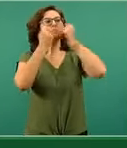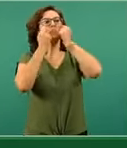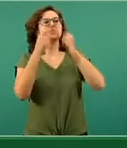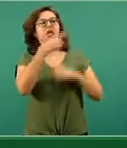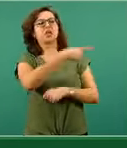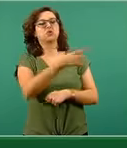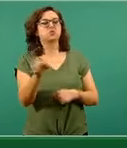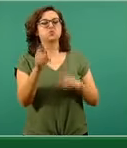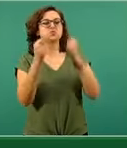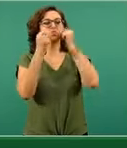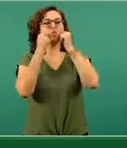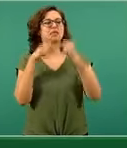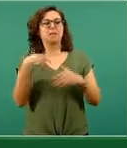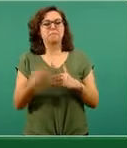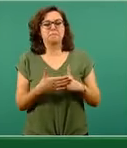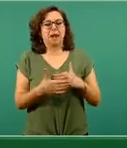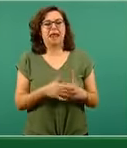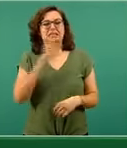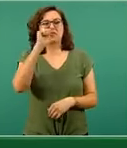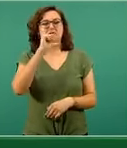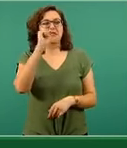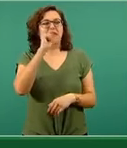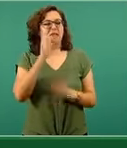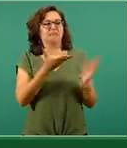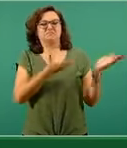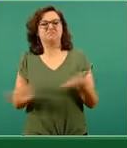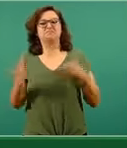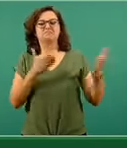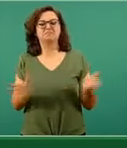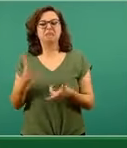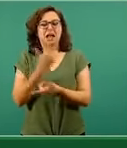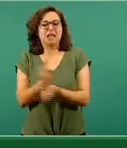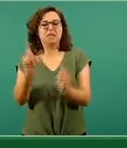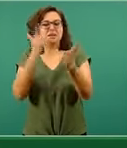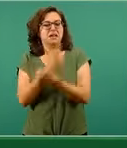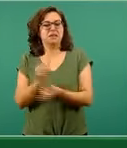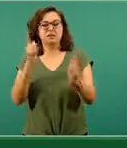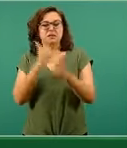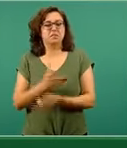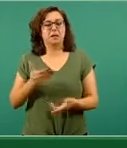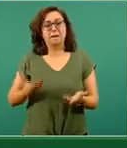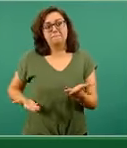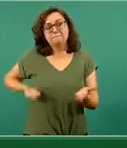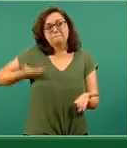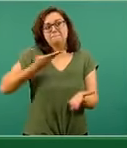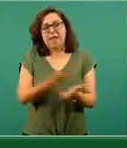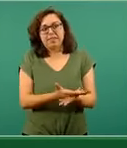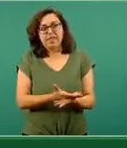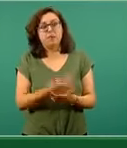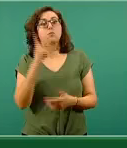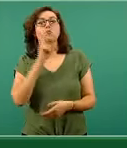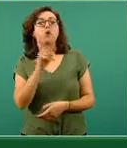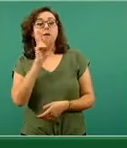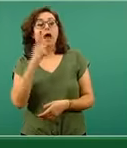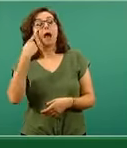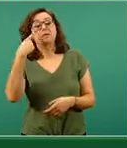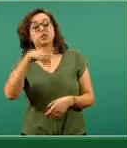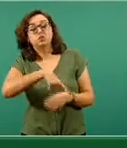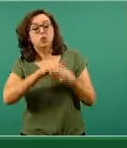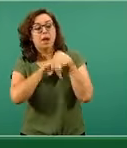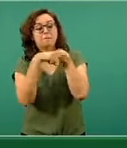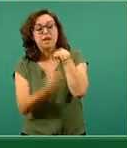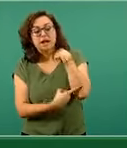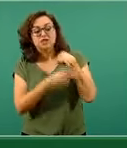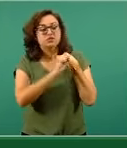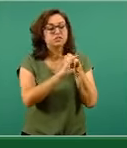de que no se iban a pedir ningún requisito, no se iban a pedir estudio ni nada. Sin embargo, la pregunta también viene en